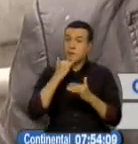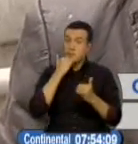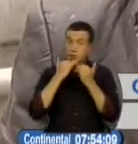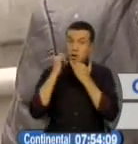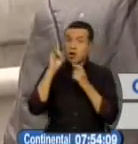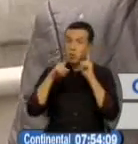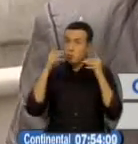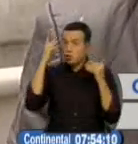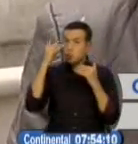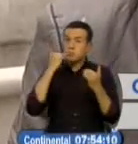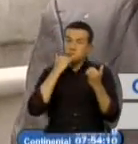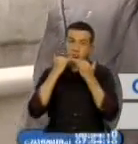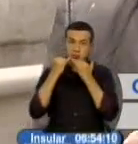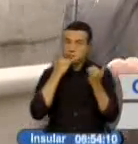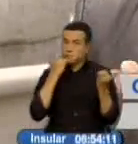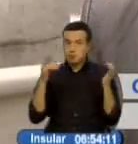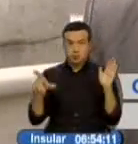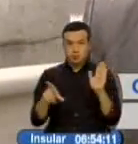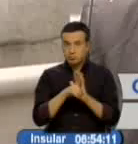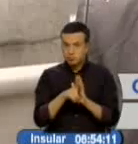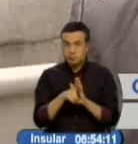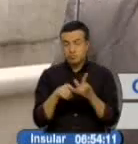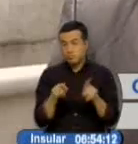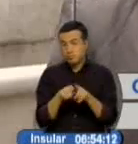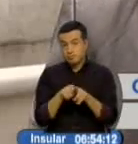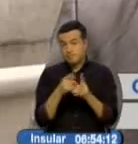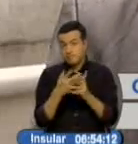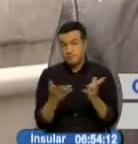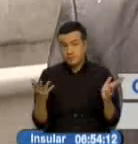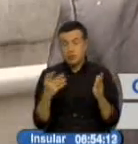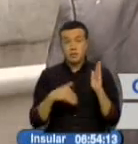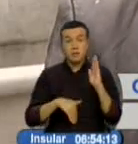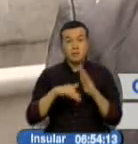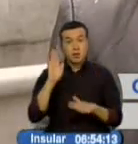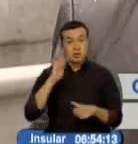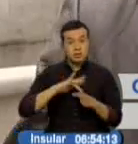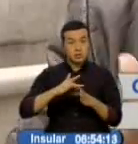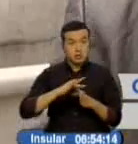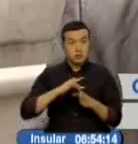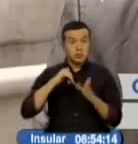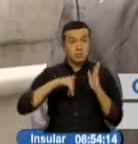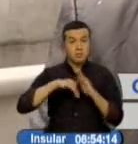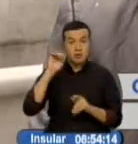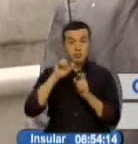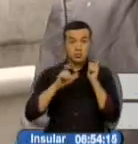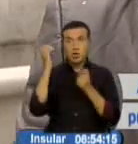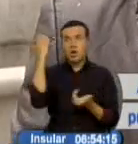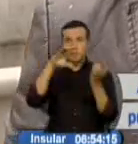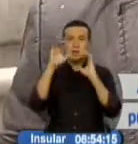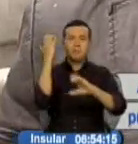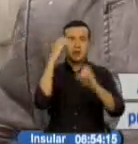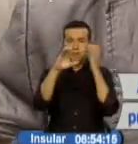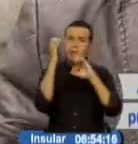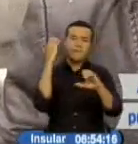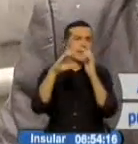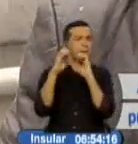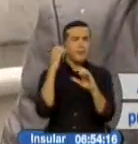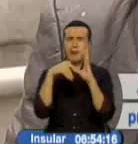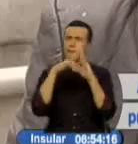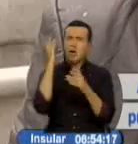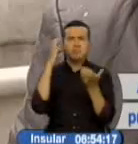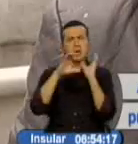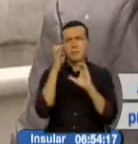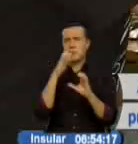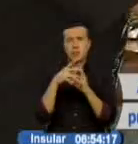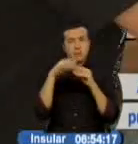utilizada políticamente, ese es el riesgo de una ley de este tipo, pero además tiene otro riesgo, y es que haya más gente publicando justamente lo que se